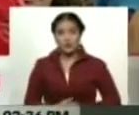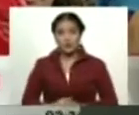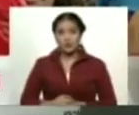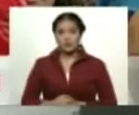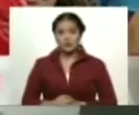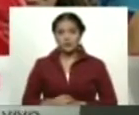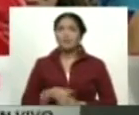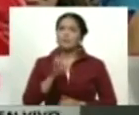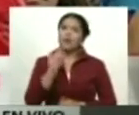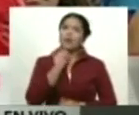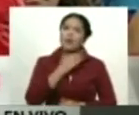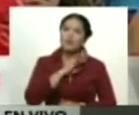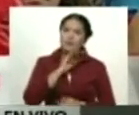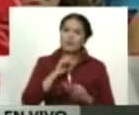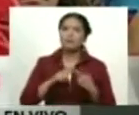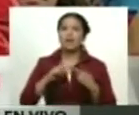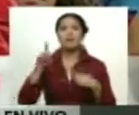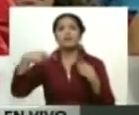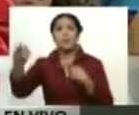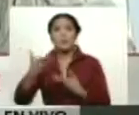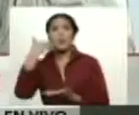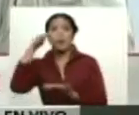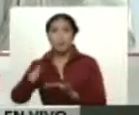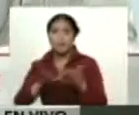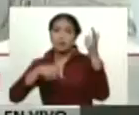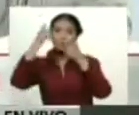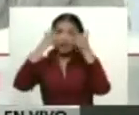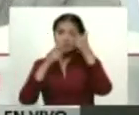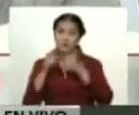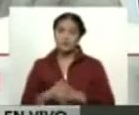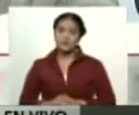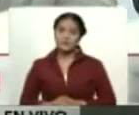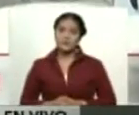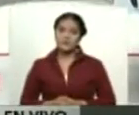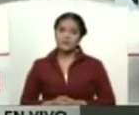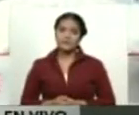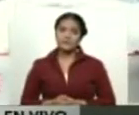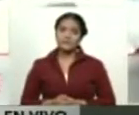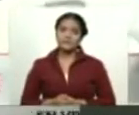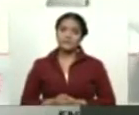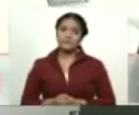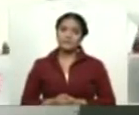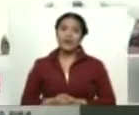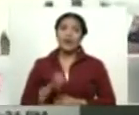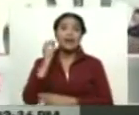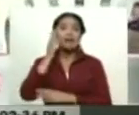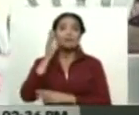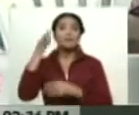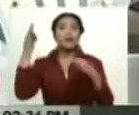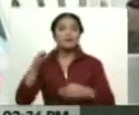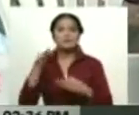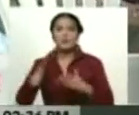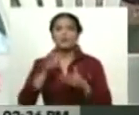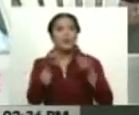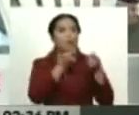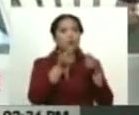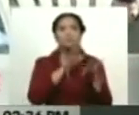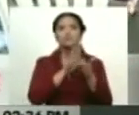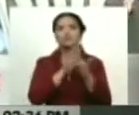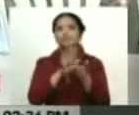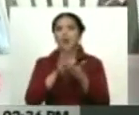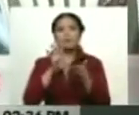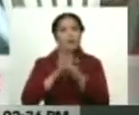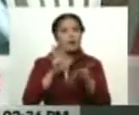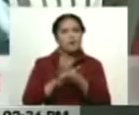la enfermedad, la gravedad y luego la desaparición física de nuestro comandante Hugo Chávez. Y ahí estuvo la Asamblea como garante de estabilidad, de